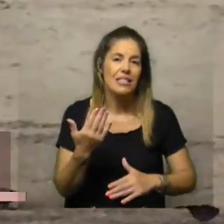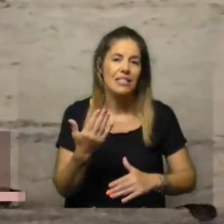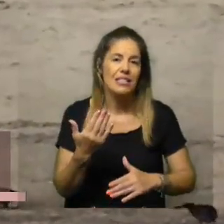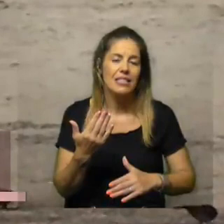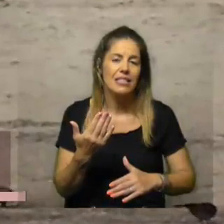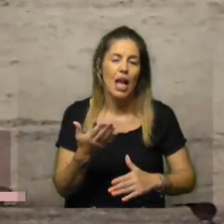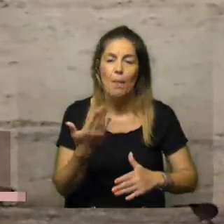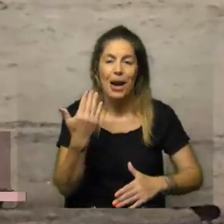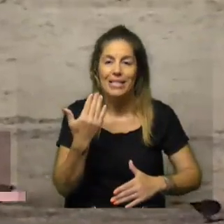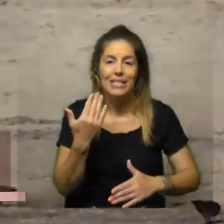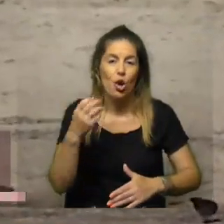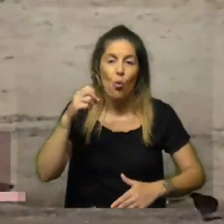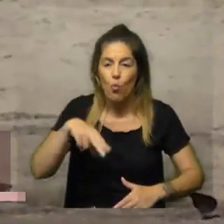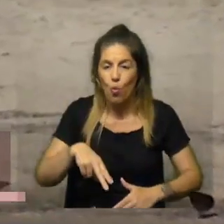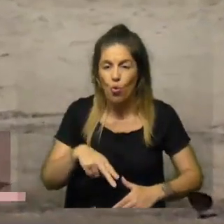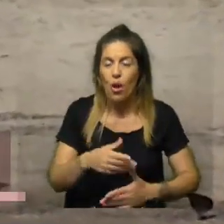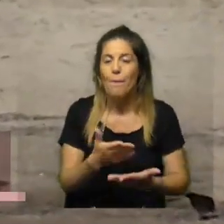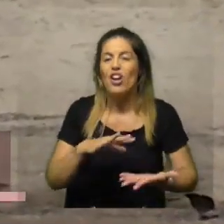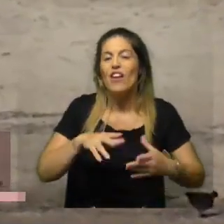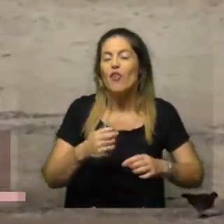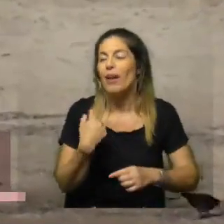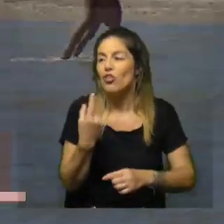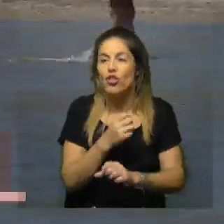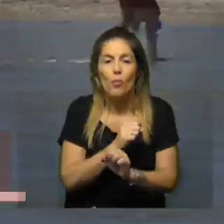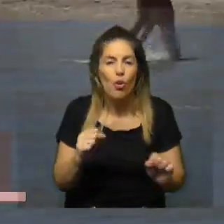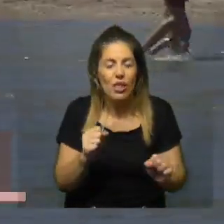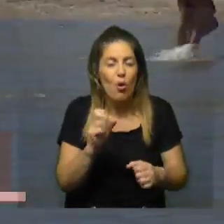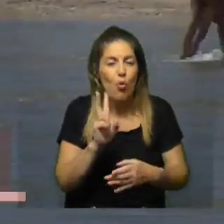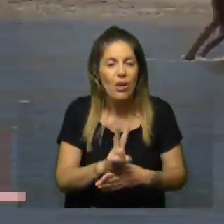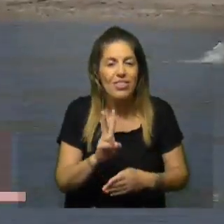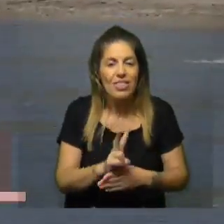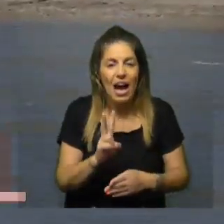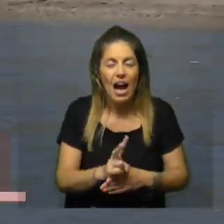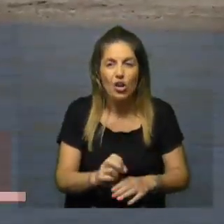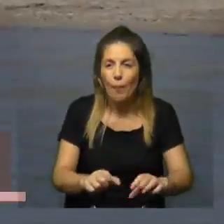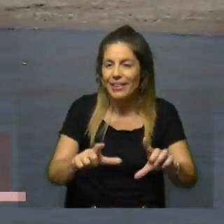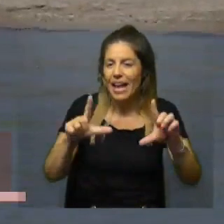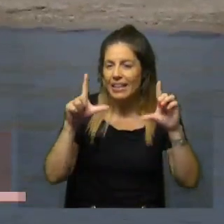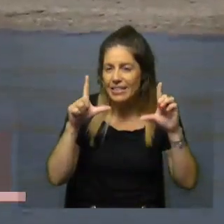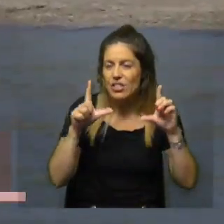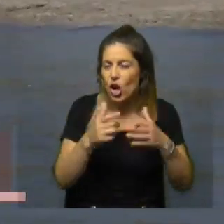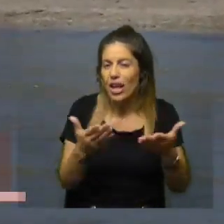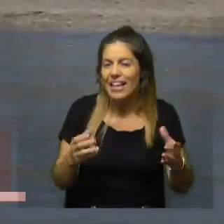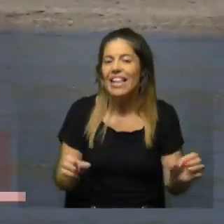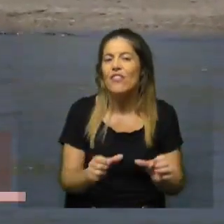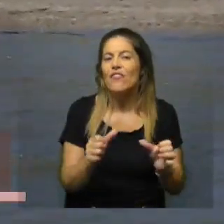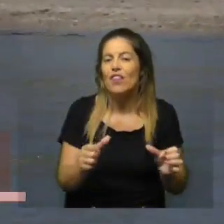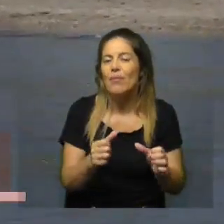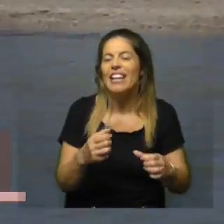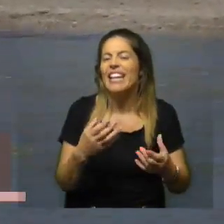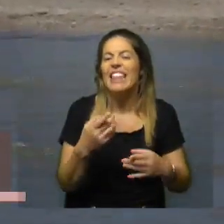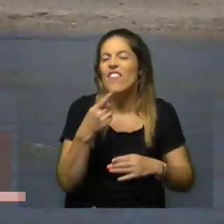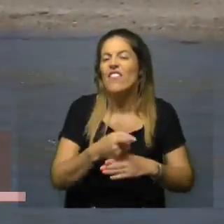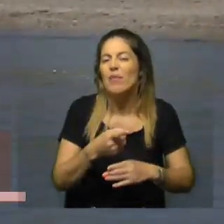extendido, digamos. Pero ¿de qué manera nosotros podemos cuidarnos, prestar atención? ¿A qué debemos